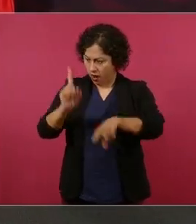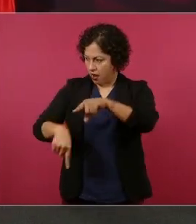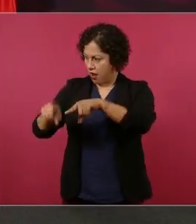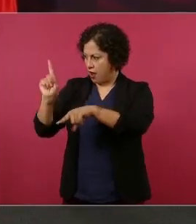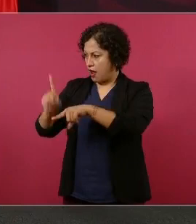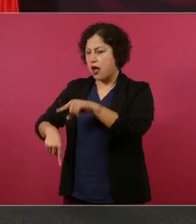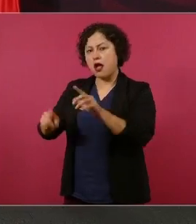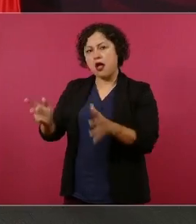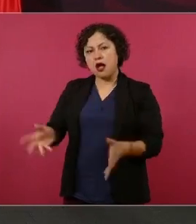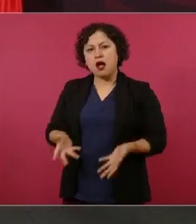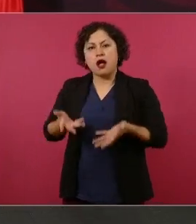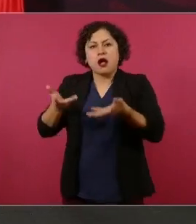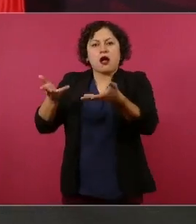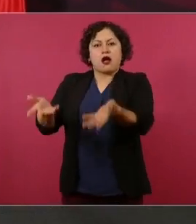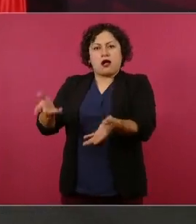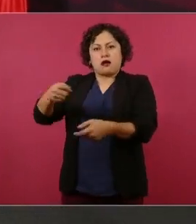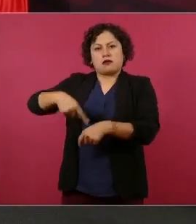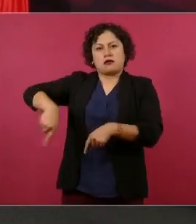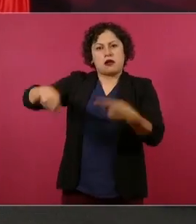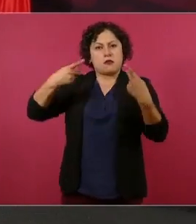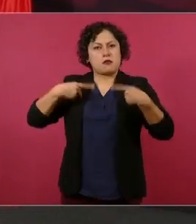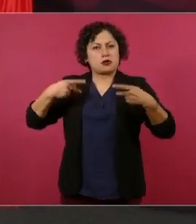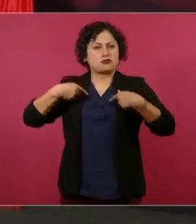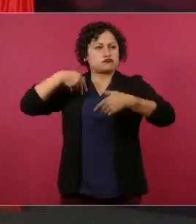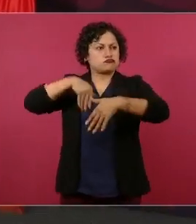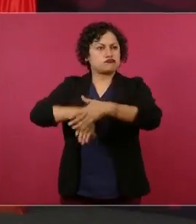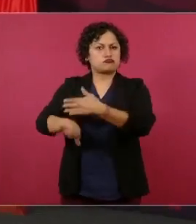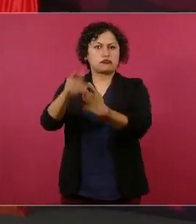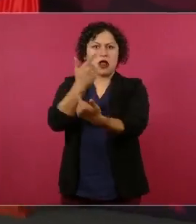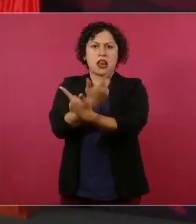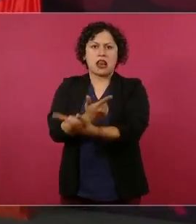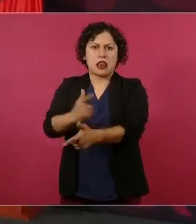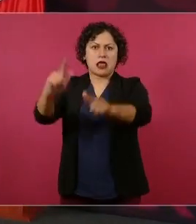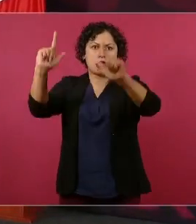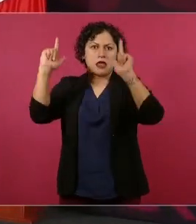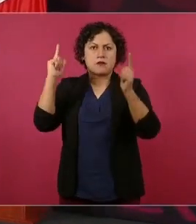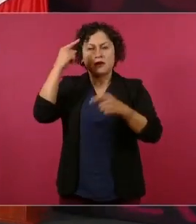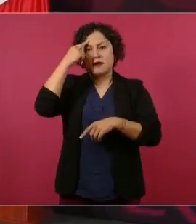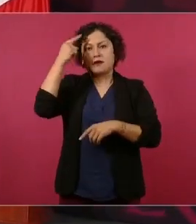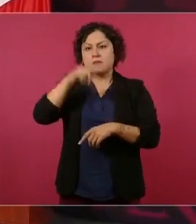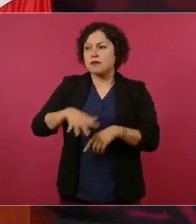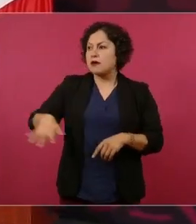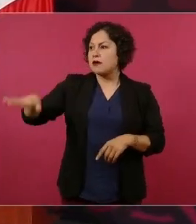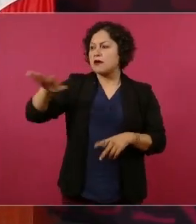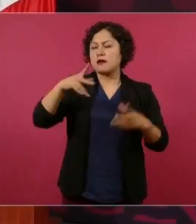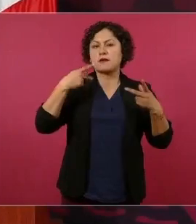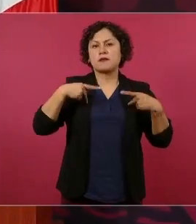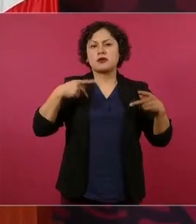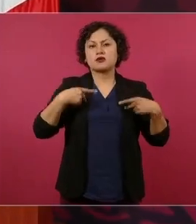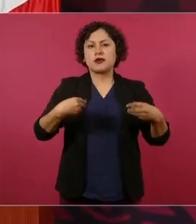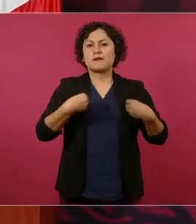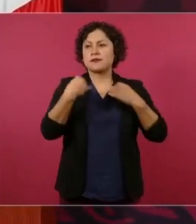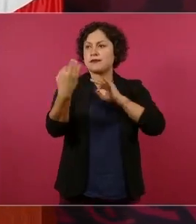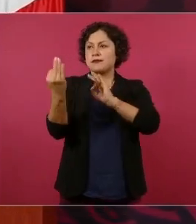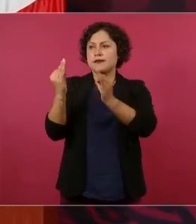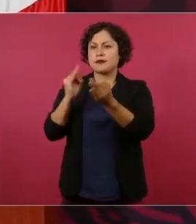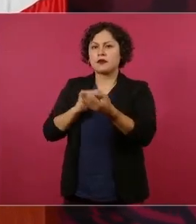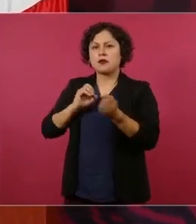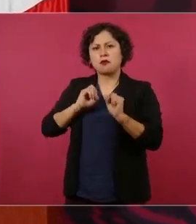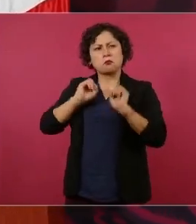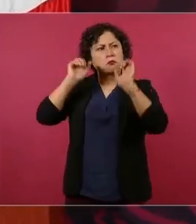una buena cantidad de playas para el disfrute de la